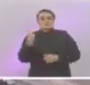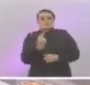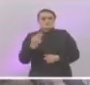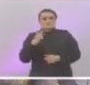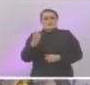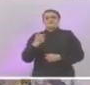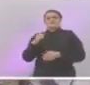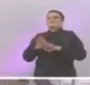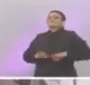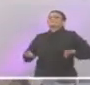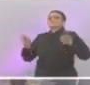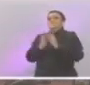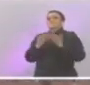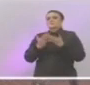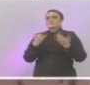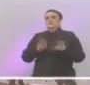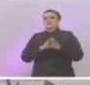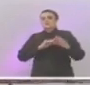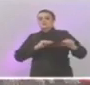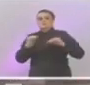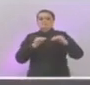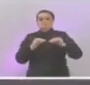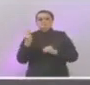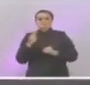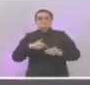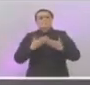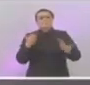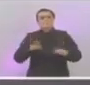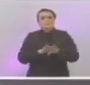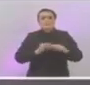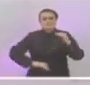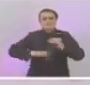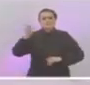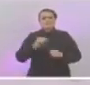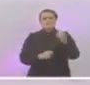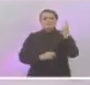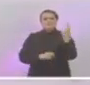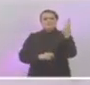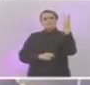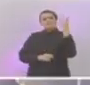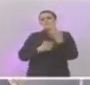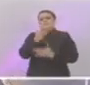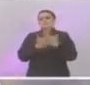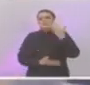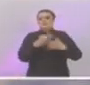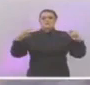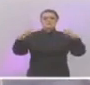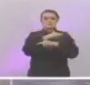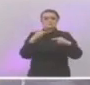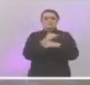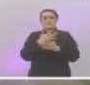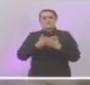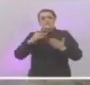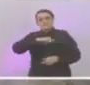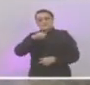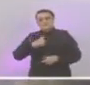es particularmente importante en materia de movilidad. Por su trascendencia, destaco 4 obras de infraestructura vial y carretera en las que